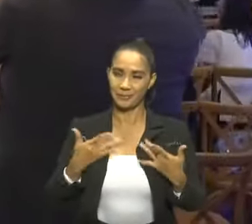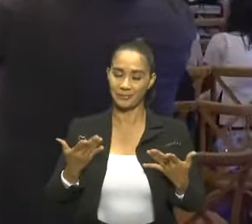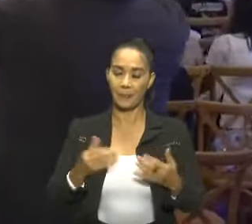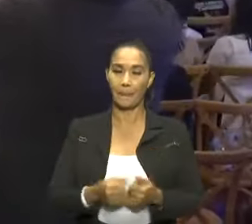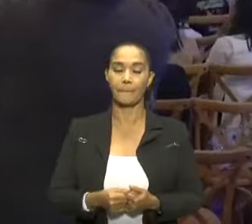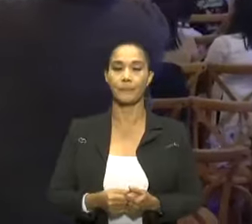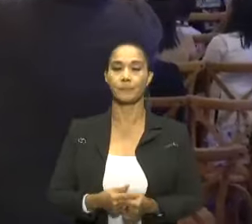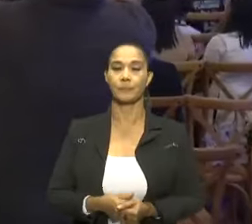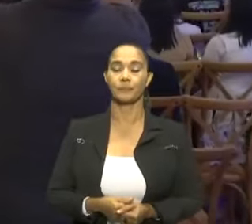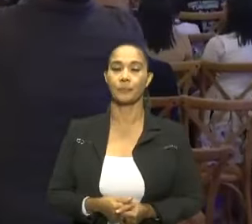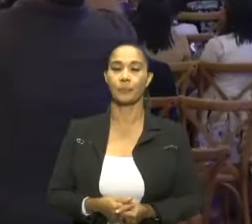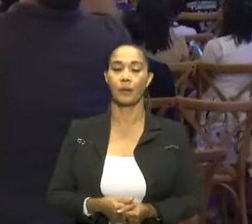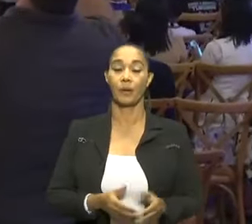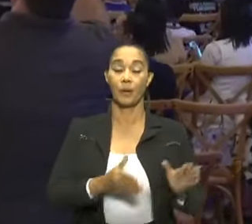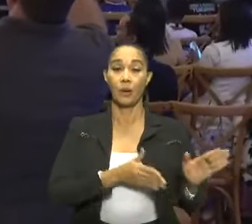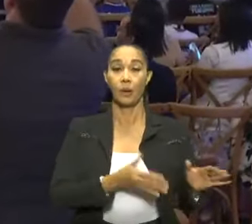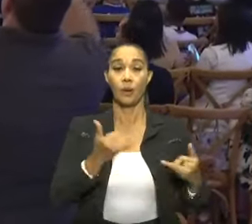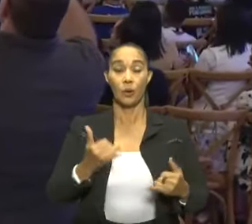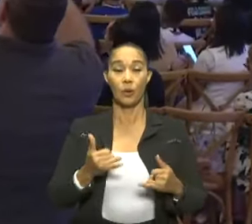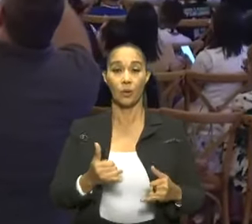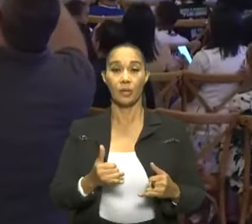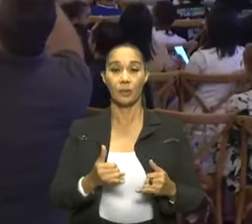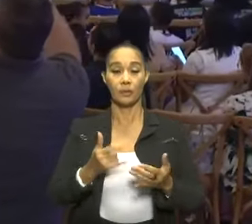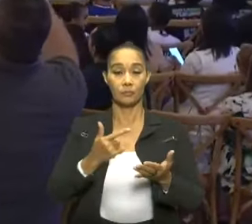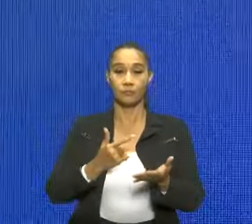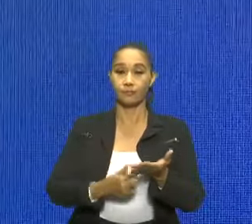Bueno, hoy tenemos dos temas que son